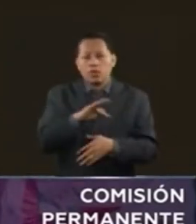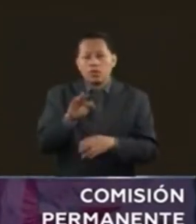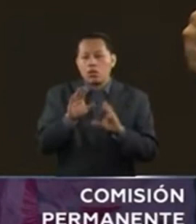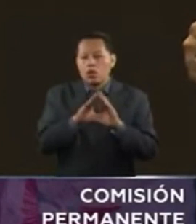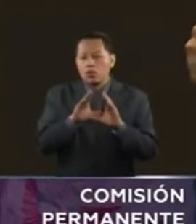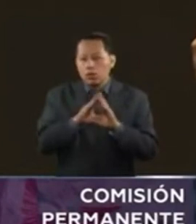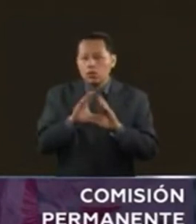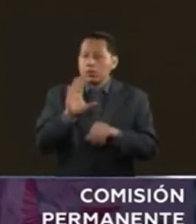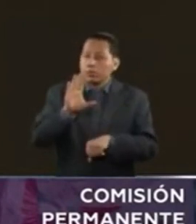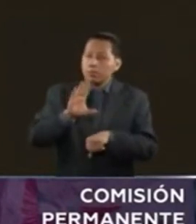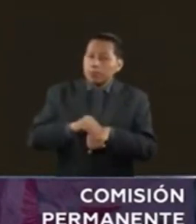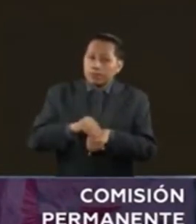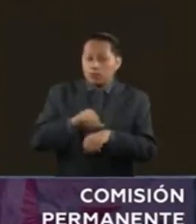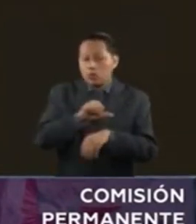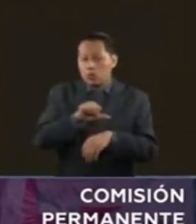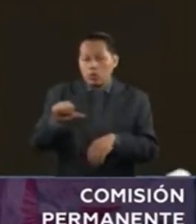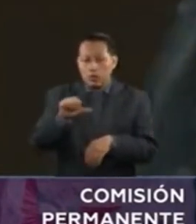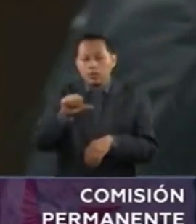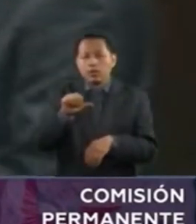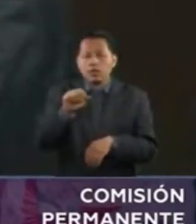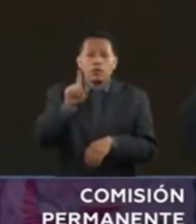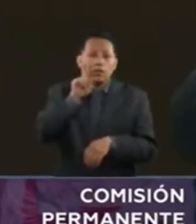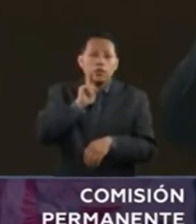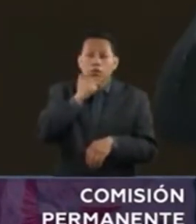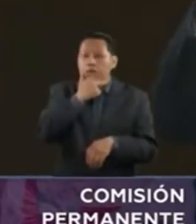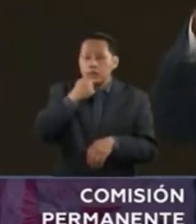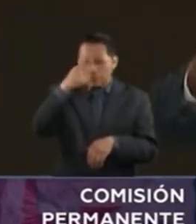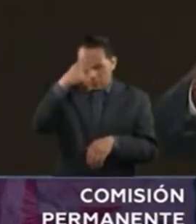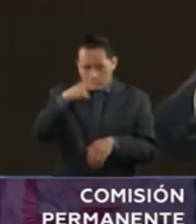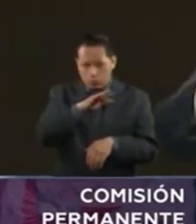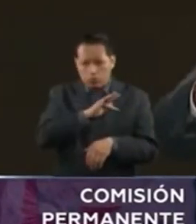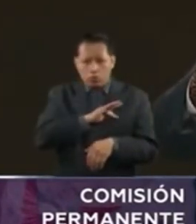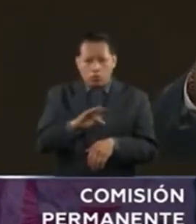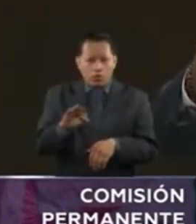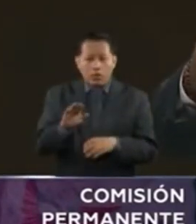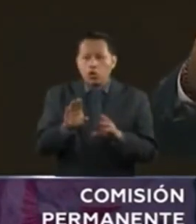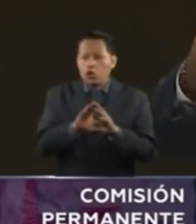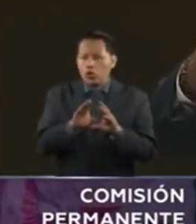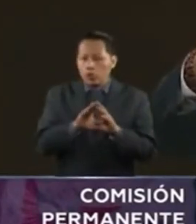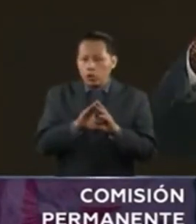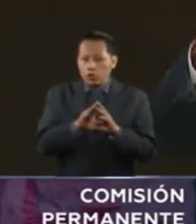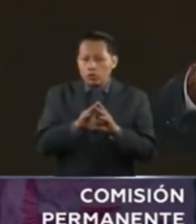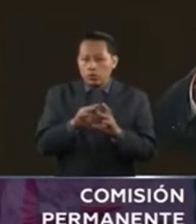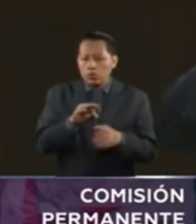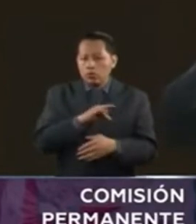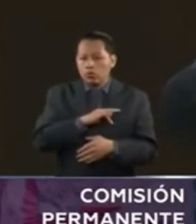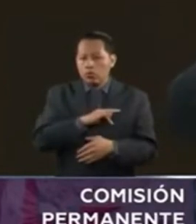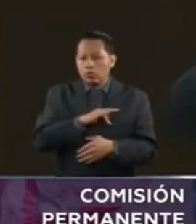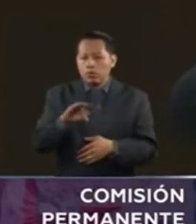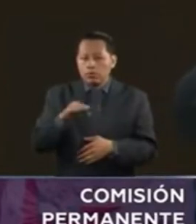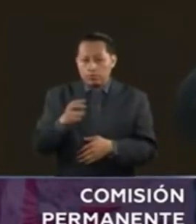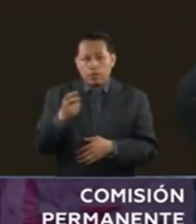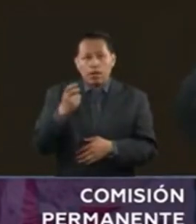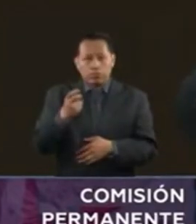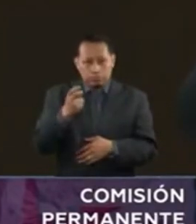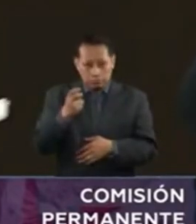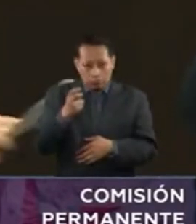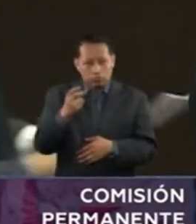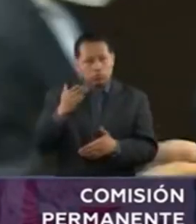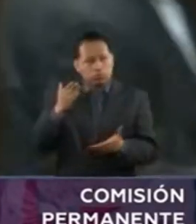permita a los mexicanos y mexicanas asistir a esta jornada cívica